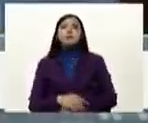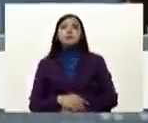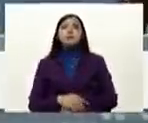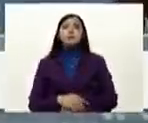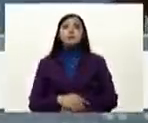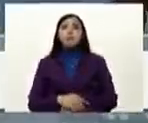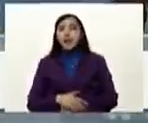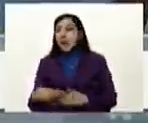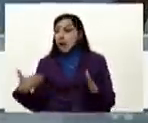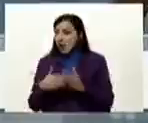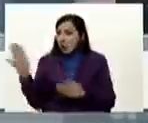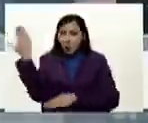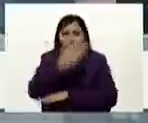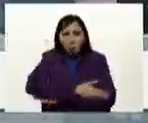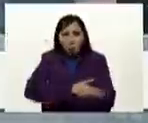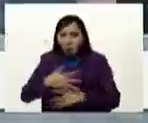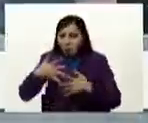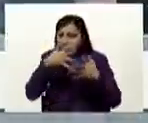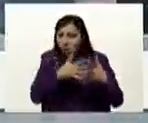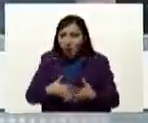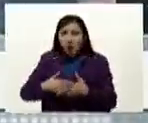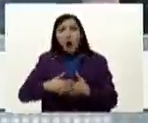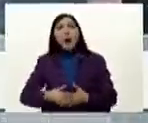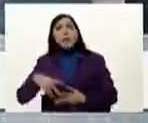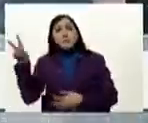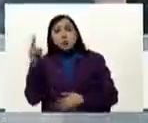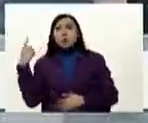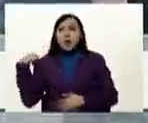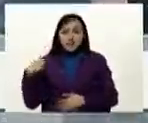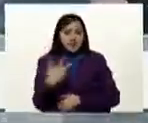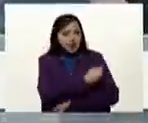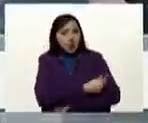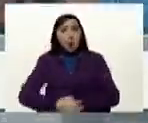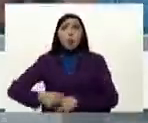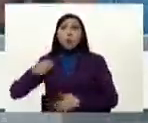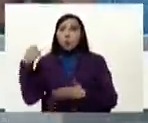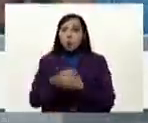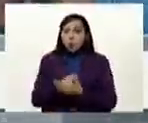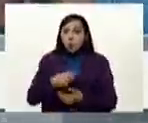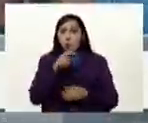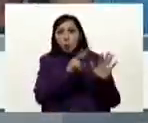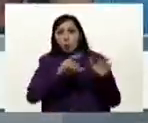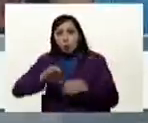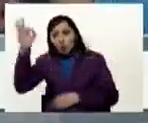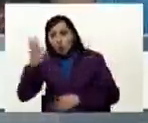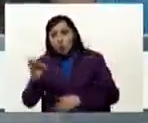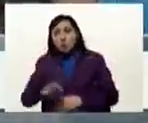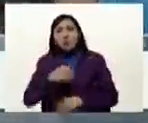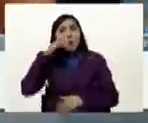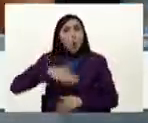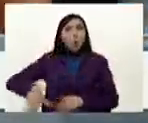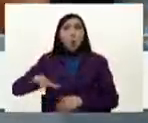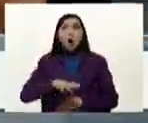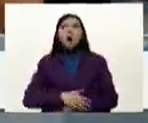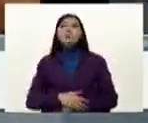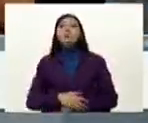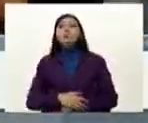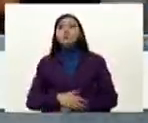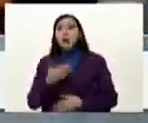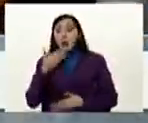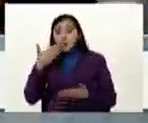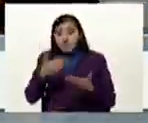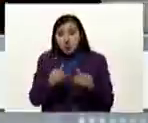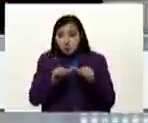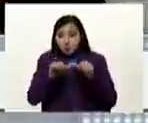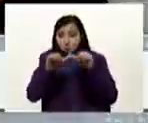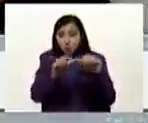bloqueo criminal, hay que decir, Venezuela ya tiene las vacunas para inmunizar al 70% de su población y ya usted nos pidió avanzar en